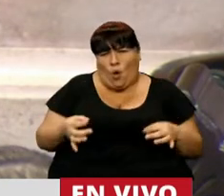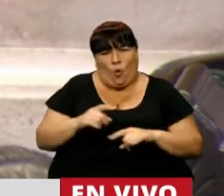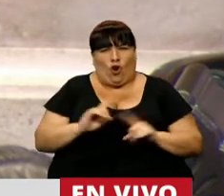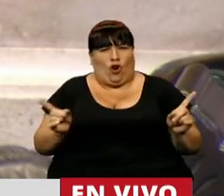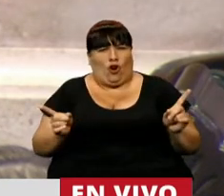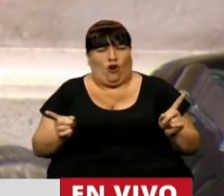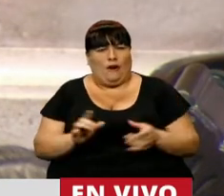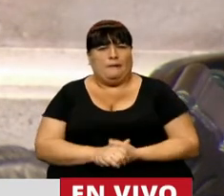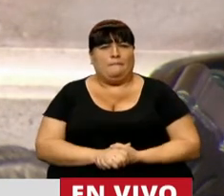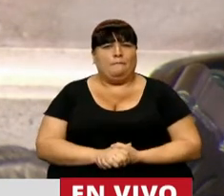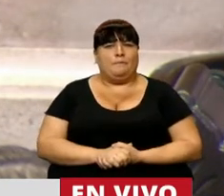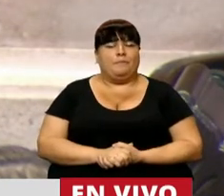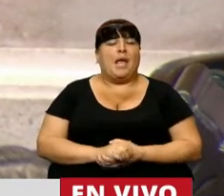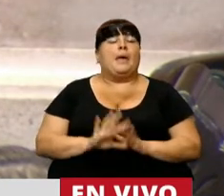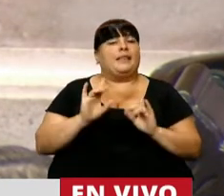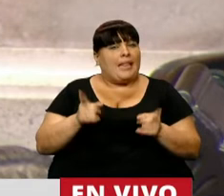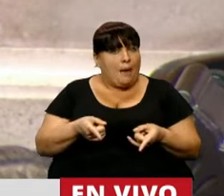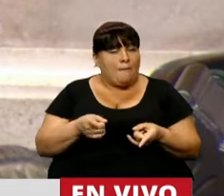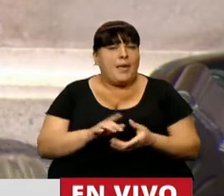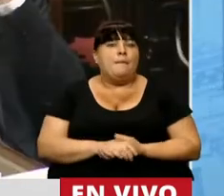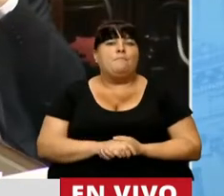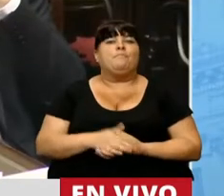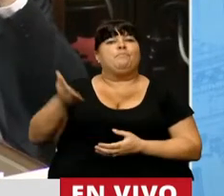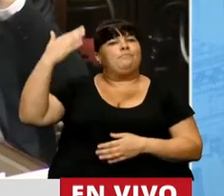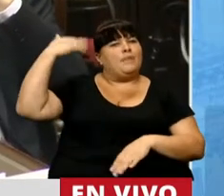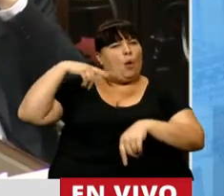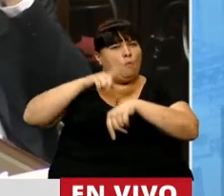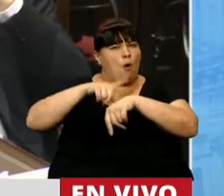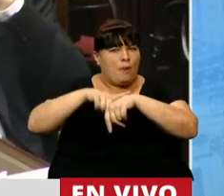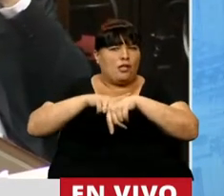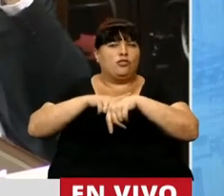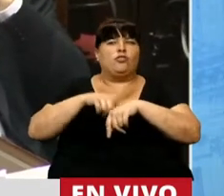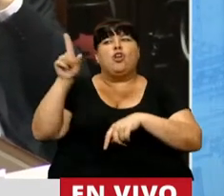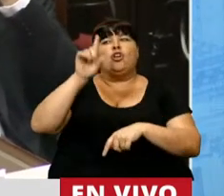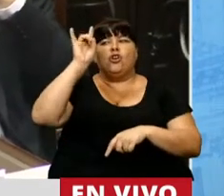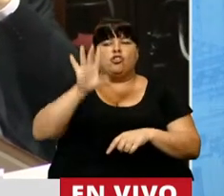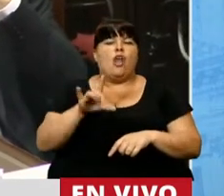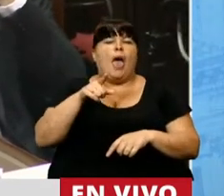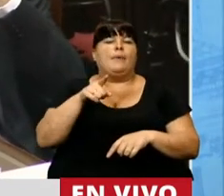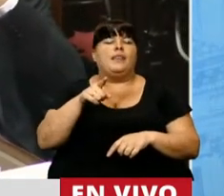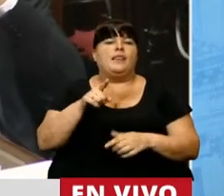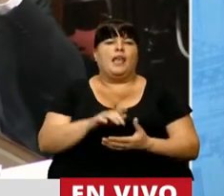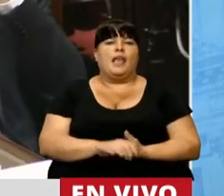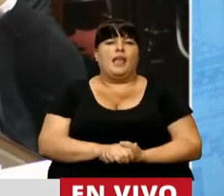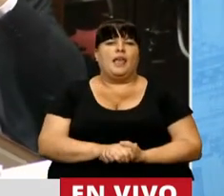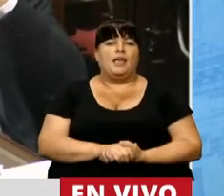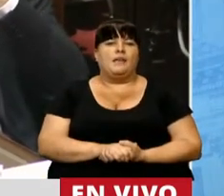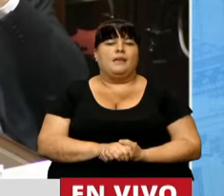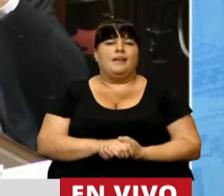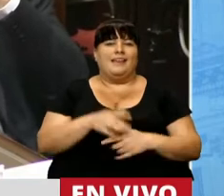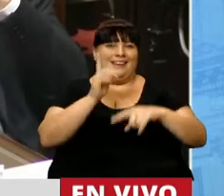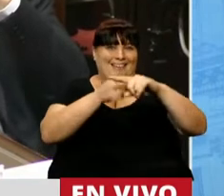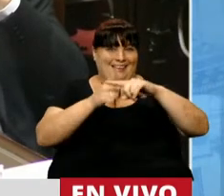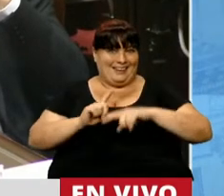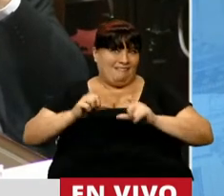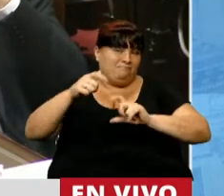que no. Pero además, en aquel momento, no solamente se hizo esta